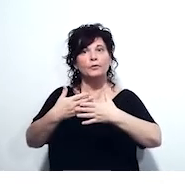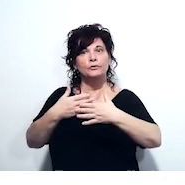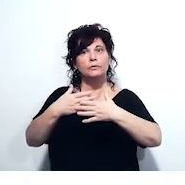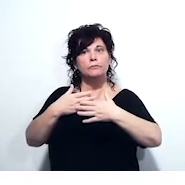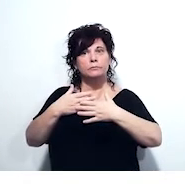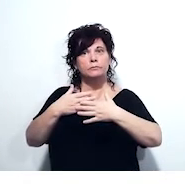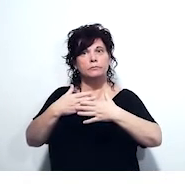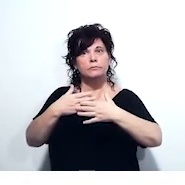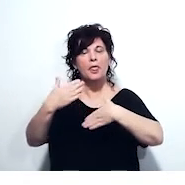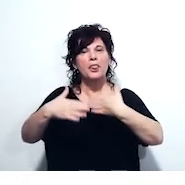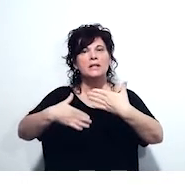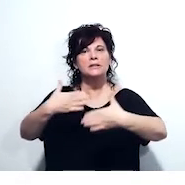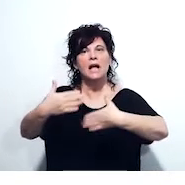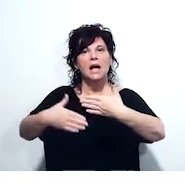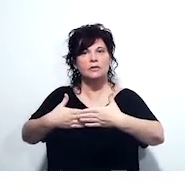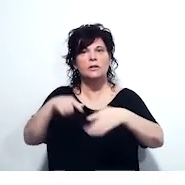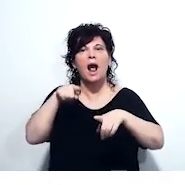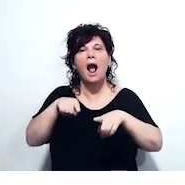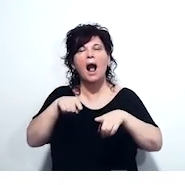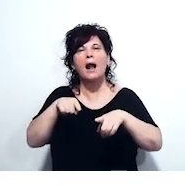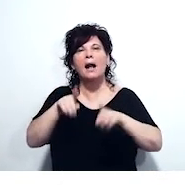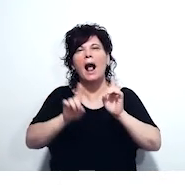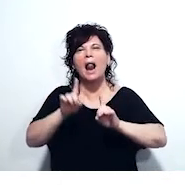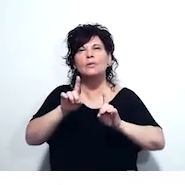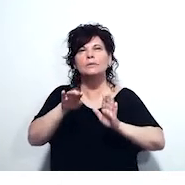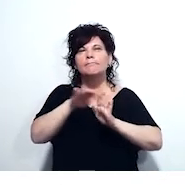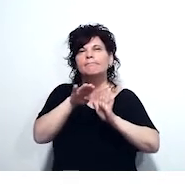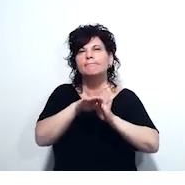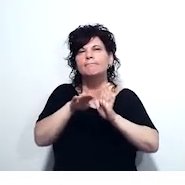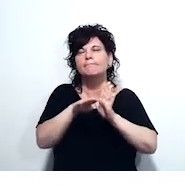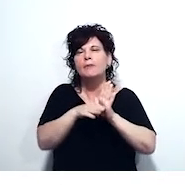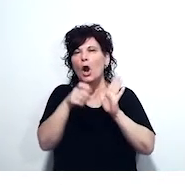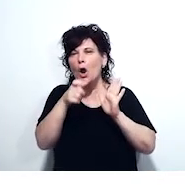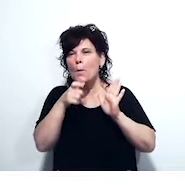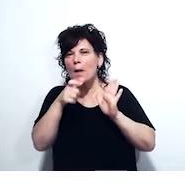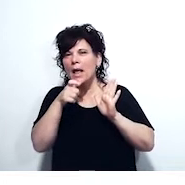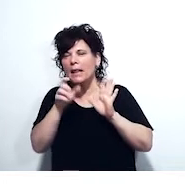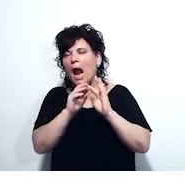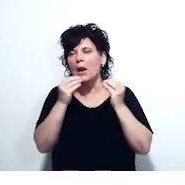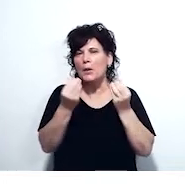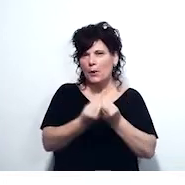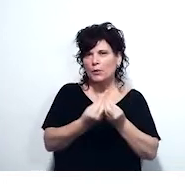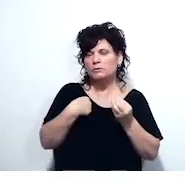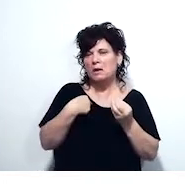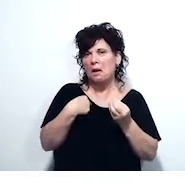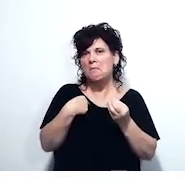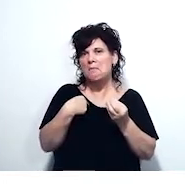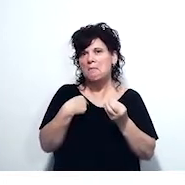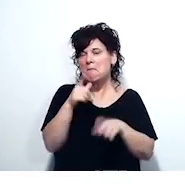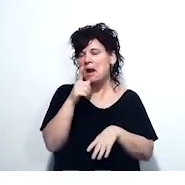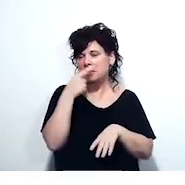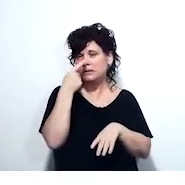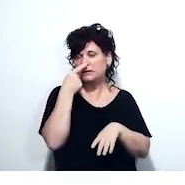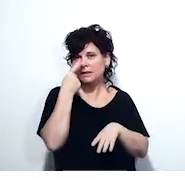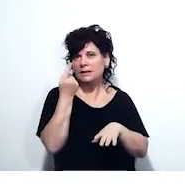para desarrollo. Entonces, acá hacen alguna serie de comentarios y de conclusiones que me parecieron